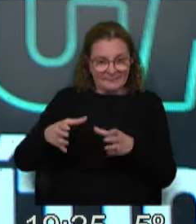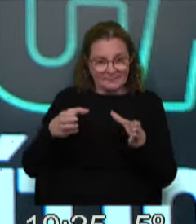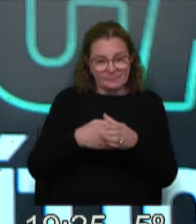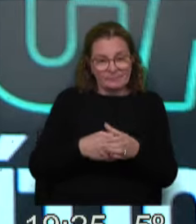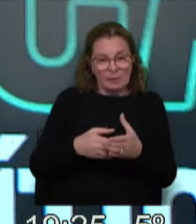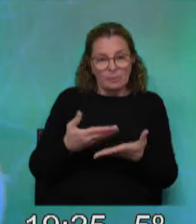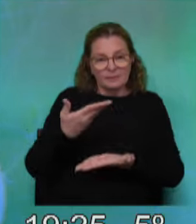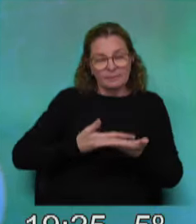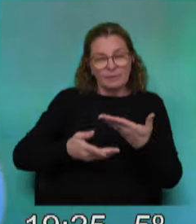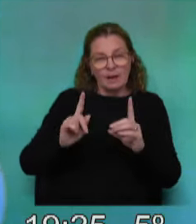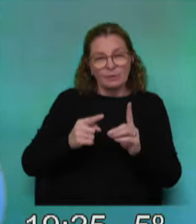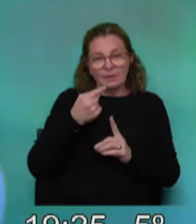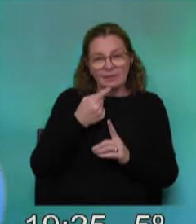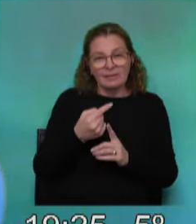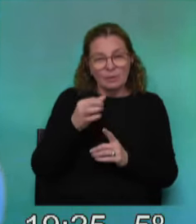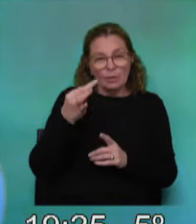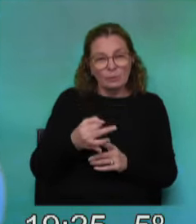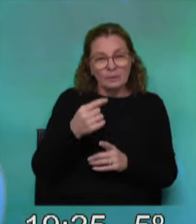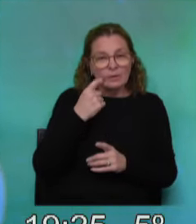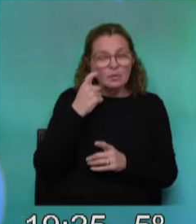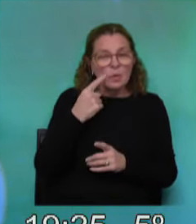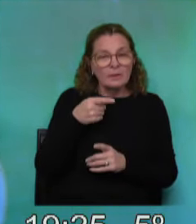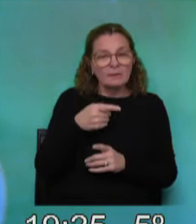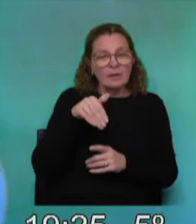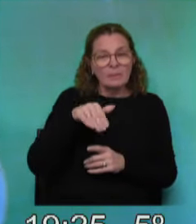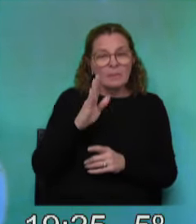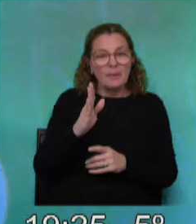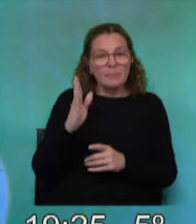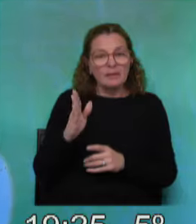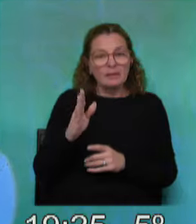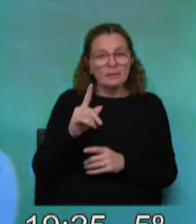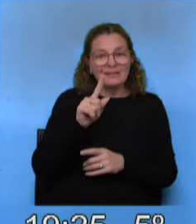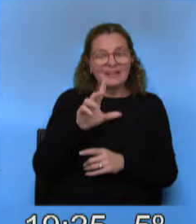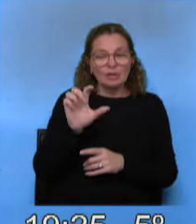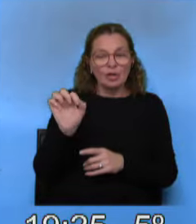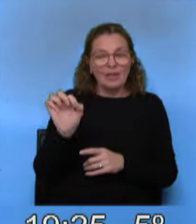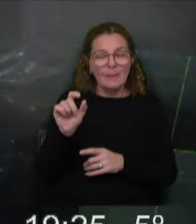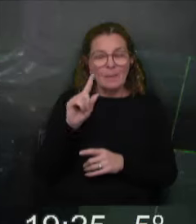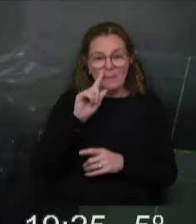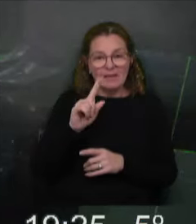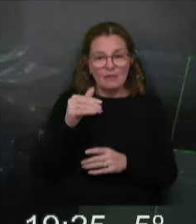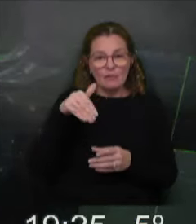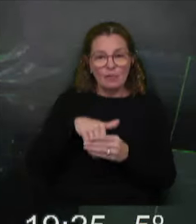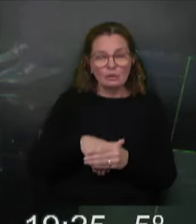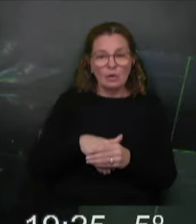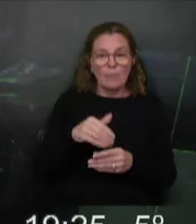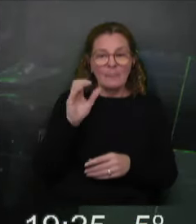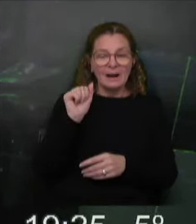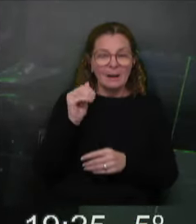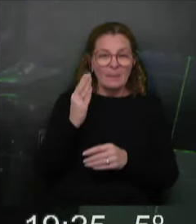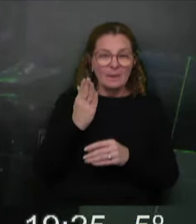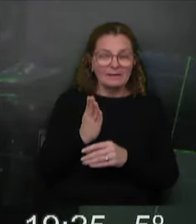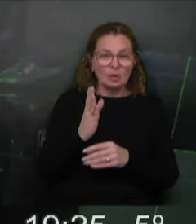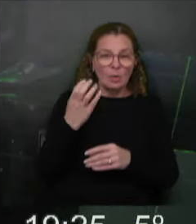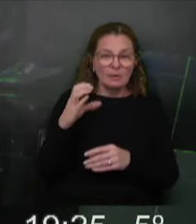participado algunas referencias justamente para ponerle números a eso el mpp pasó los 110,000 votos el partido comunista pasó los 53,000